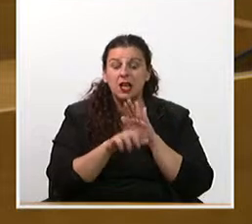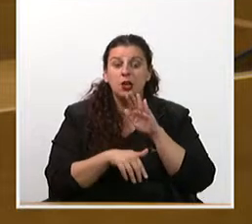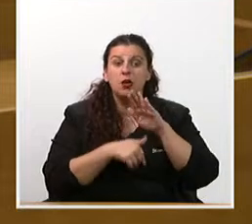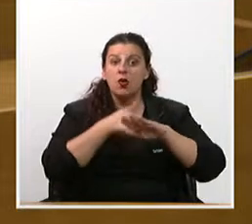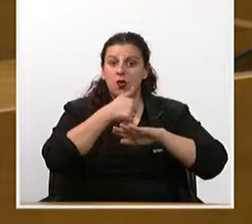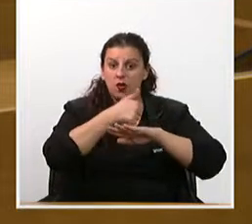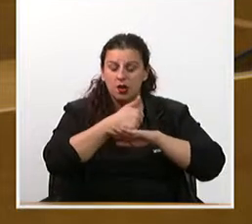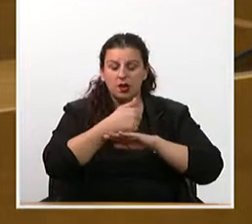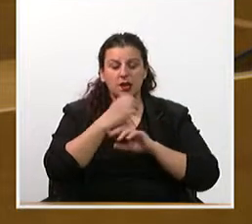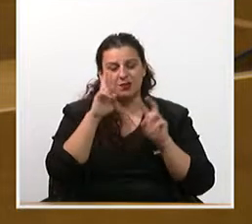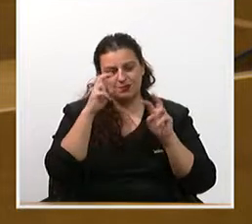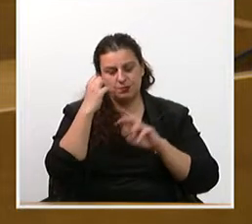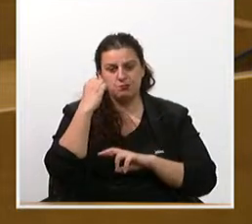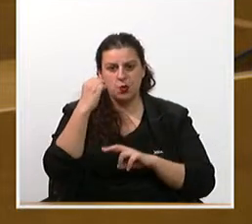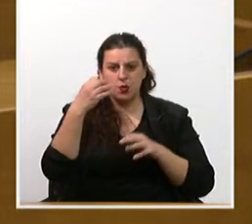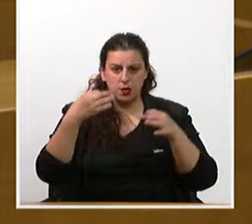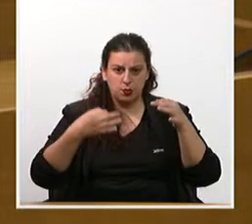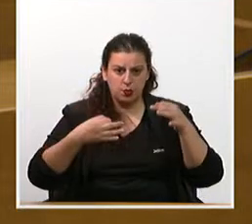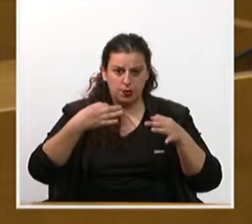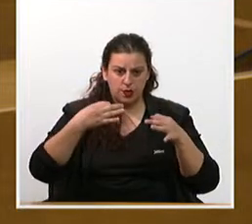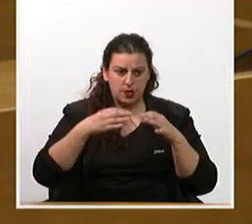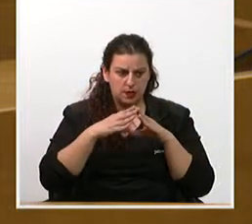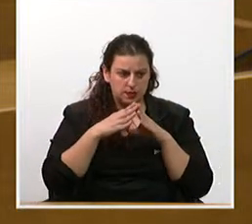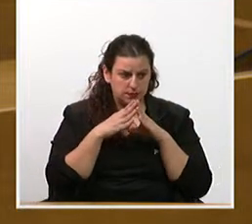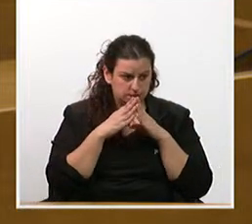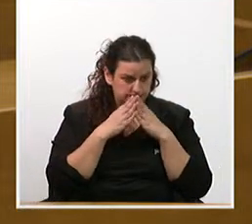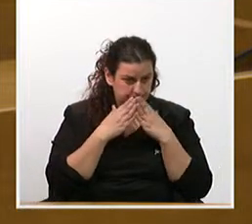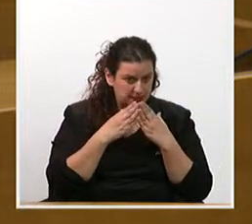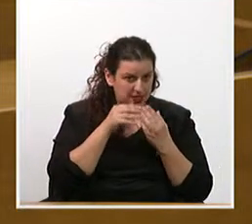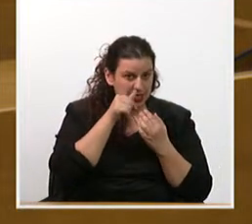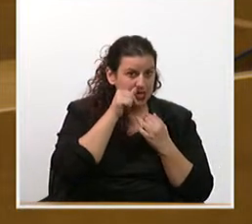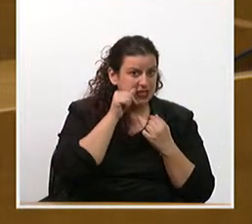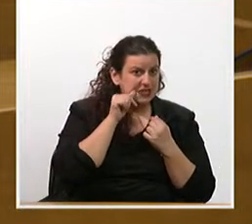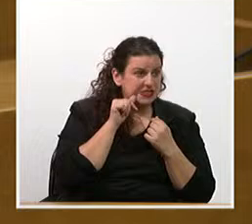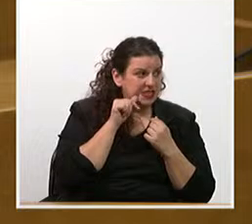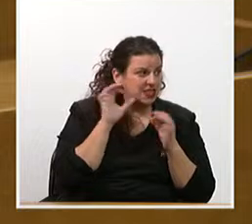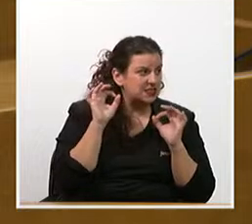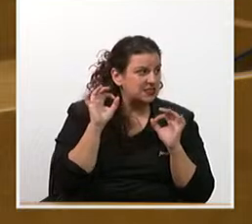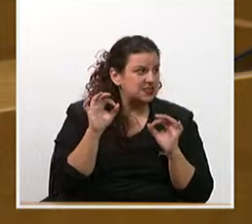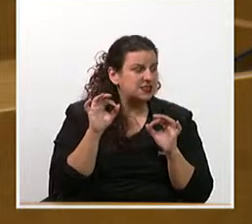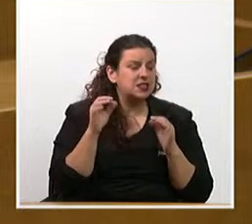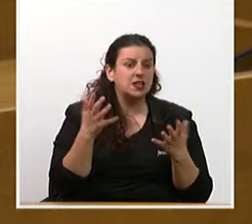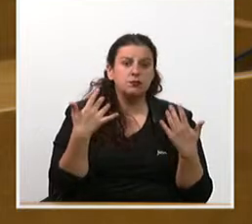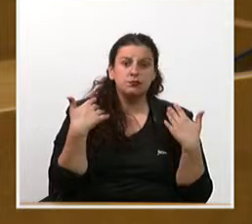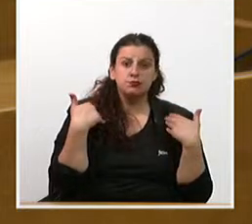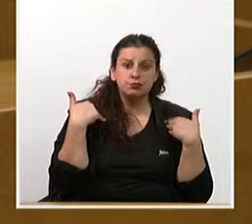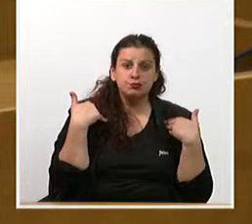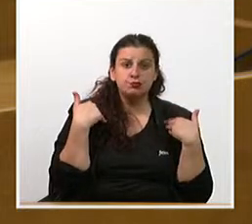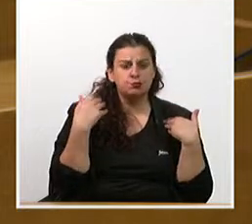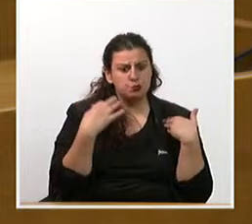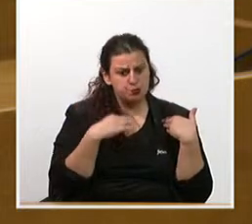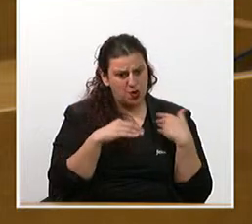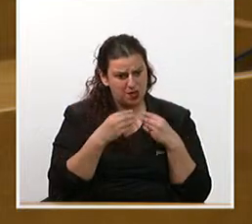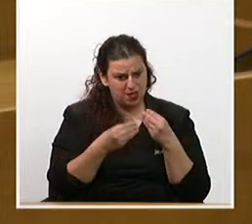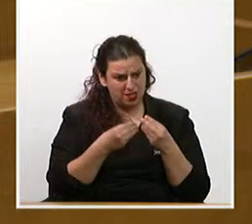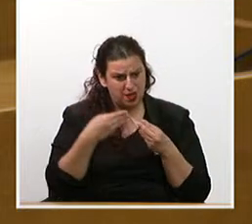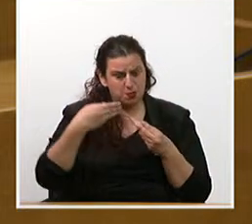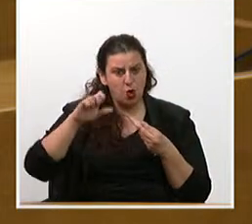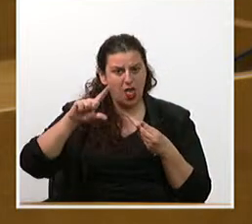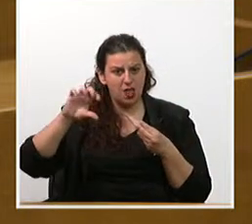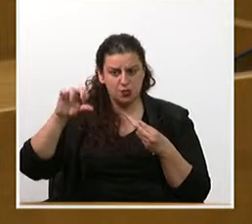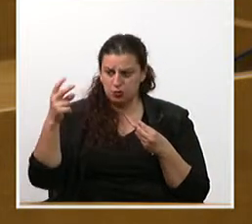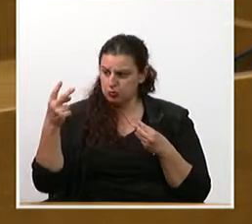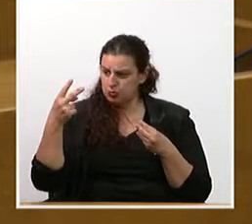del poder judicial Sánchez y Bolaños tienen la competencia y la potestad para hacerlo Pero se ve que aquí han tenido